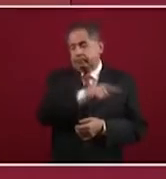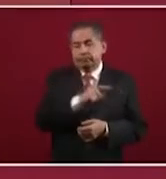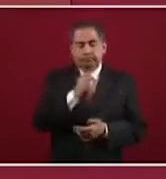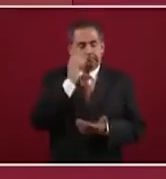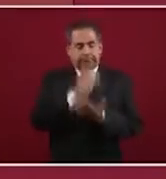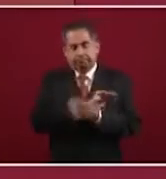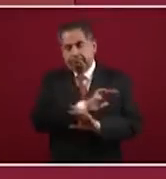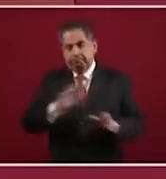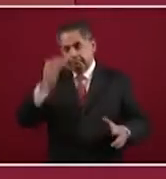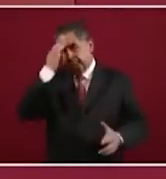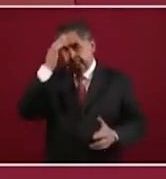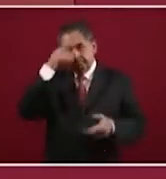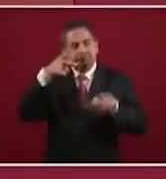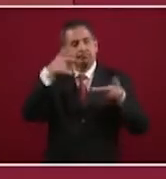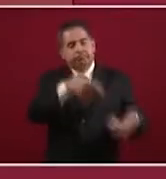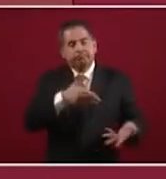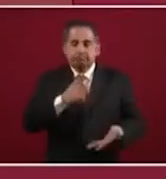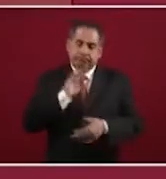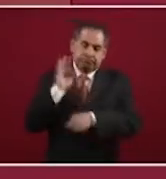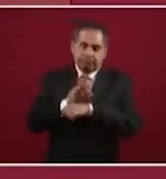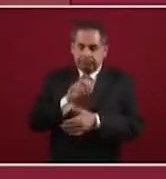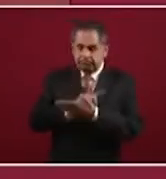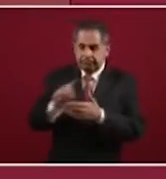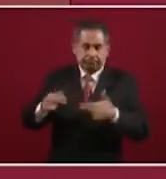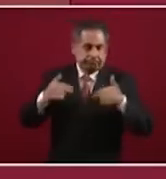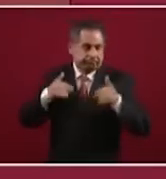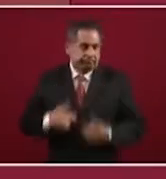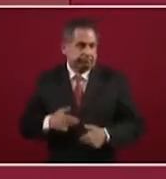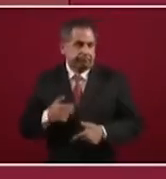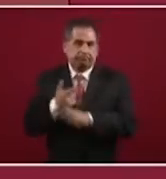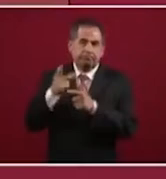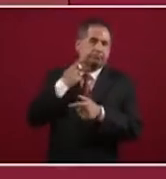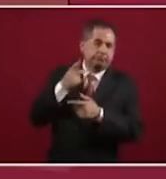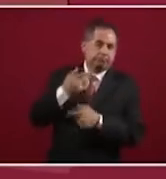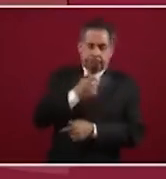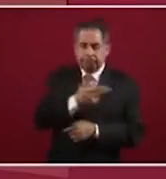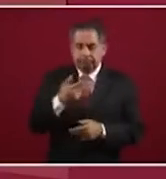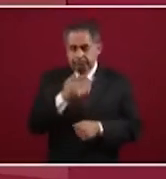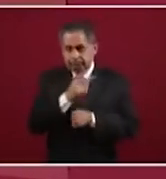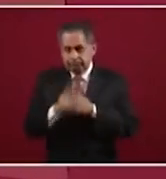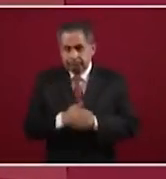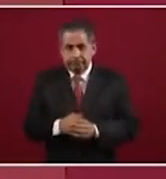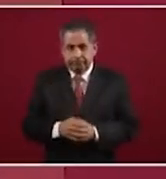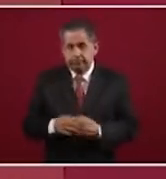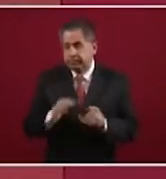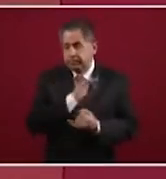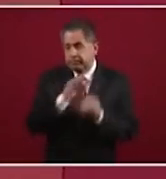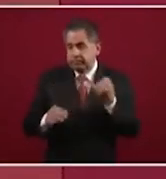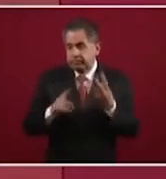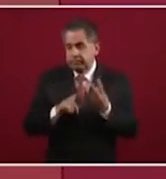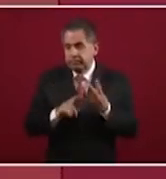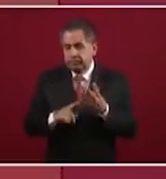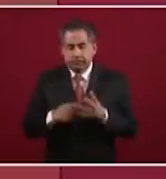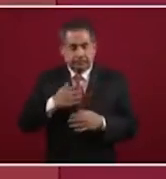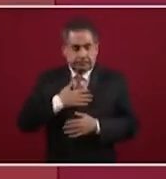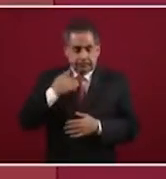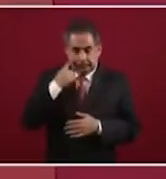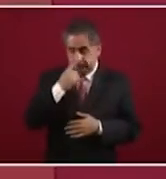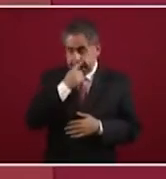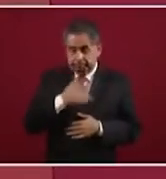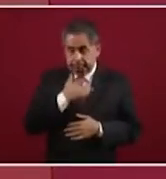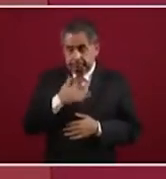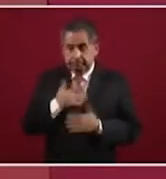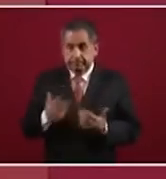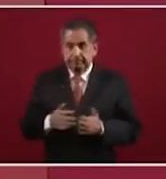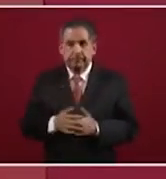Durante la conferencia matutina, Alejandro Encinas, subsecretario de Derechos Humanos, Migración y Población, dijo que se seguirá trabajando en la eliminación